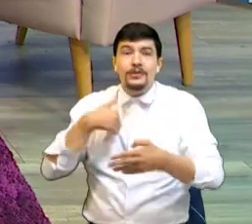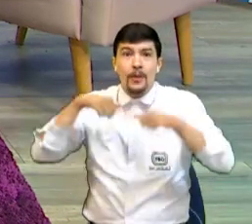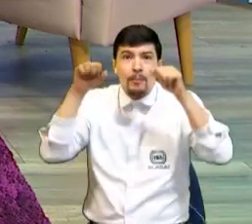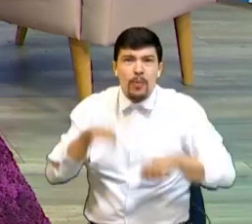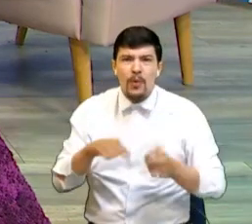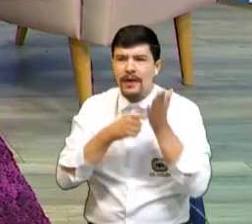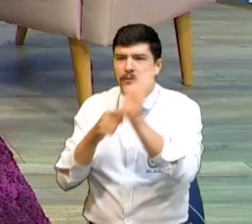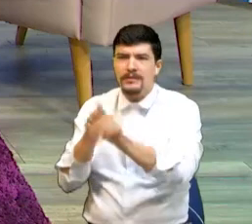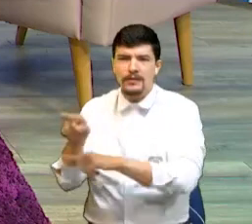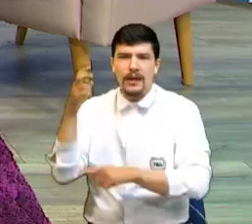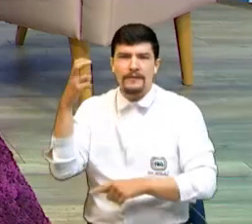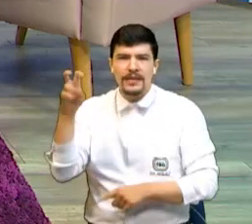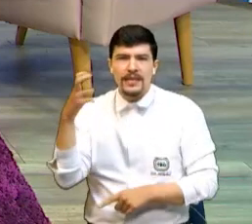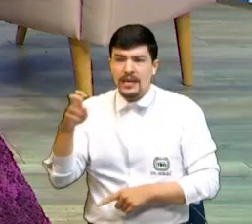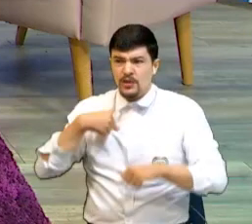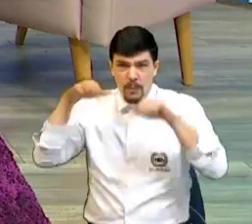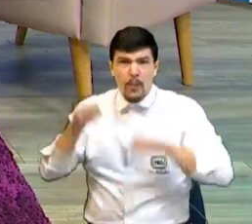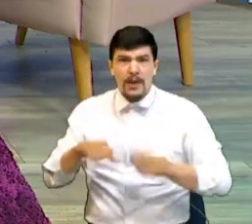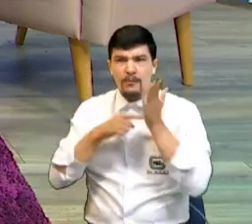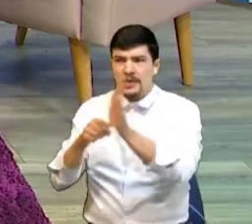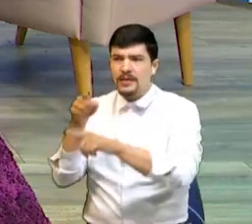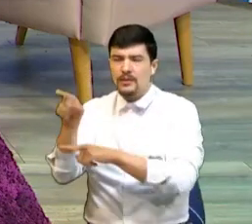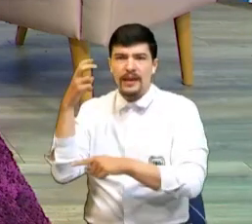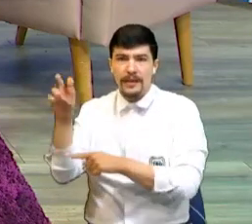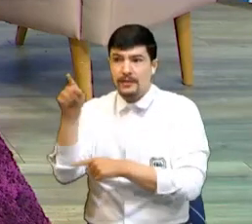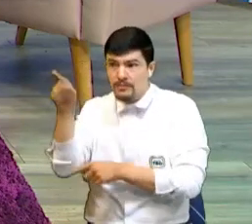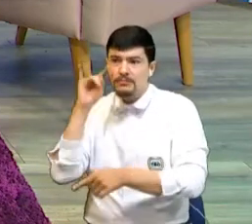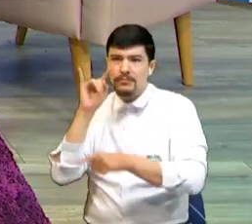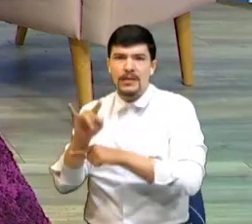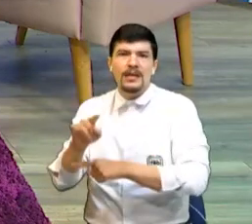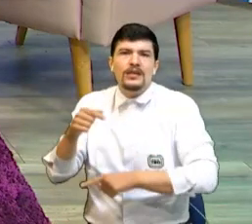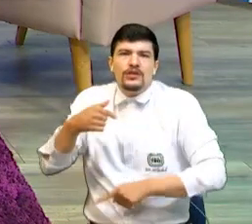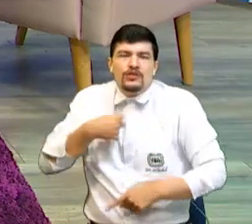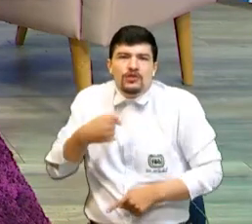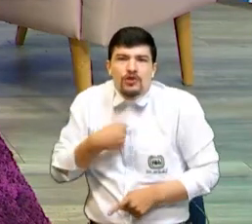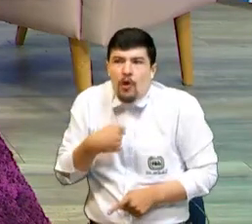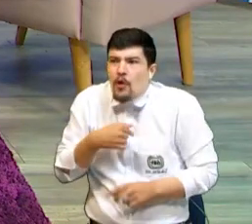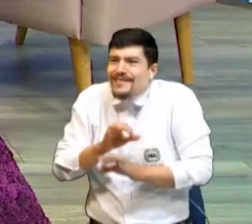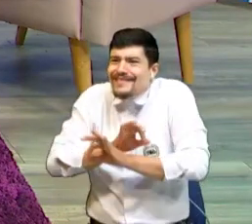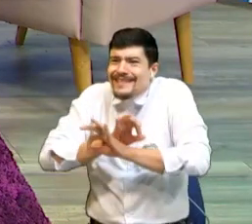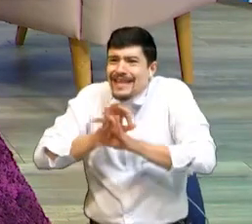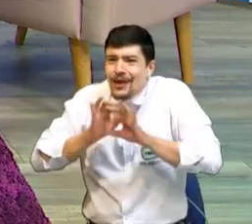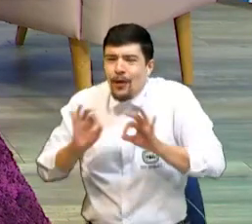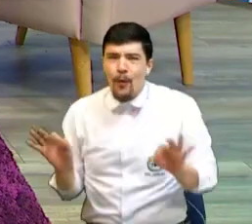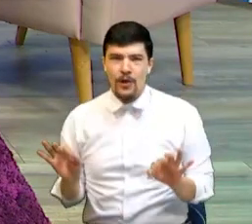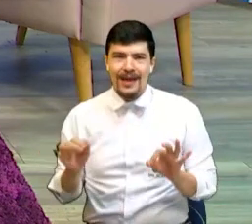demostrar a la fiscalía, le pude demostrar al juez y a la procuraduría que Hermes Corena no tenía